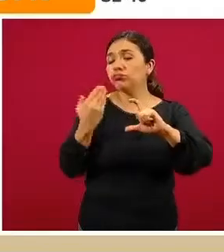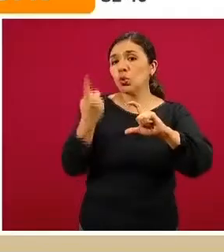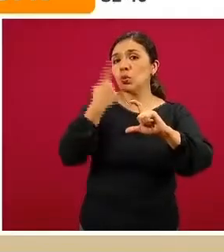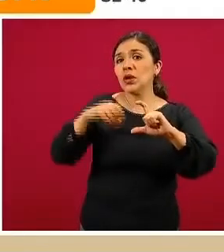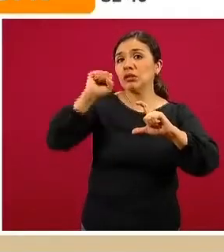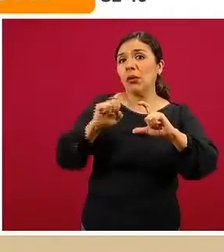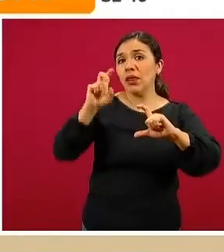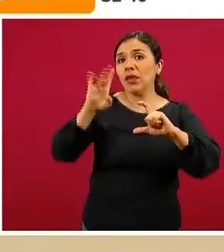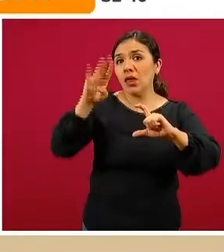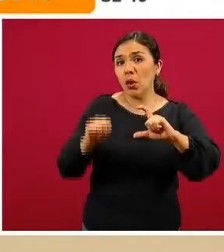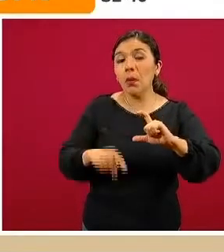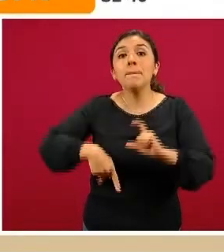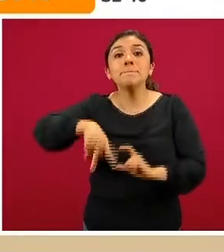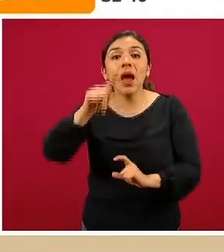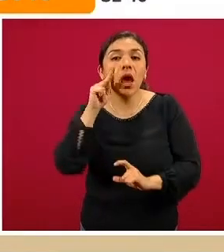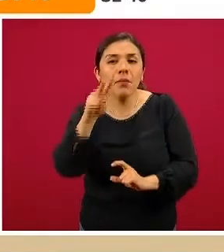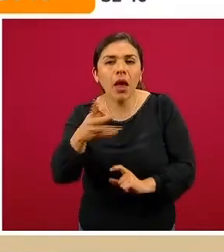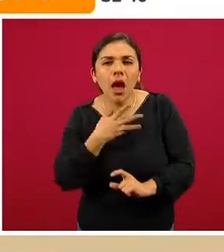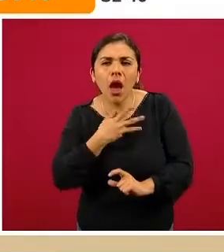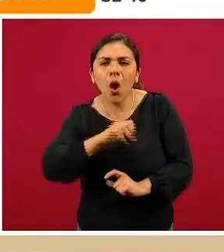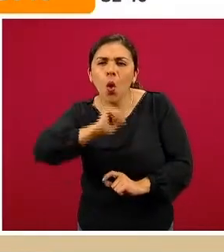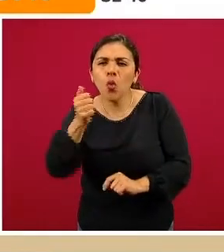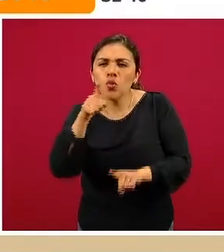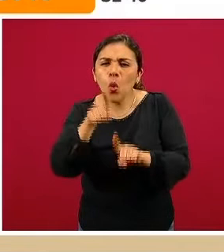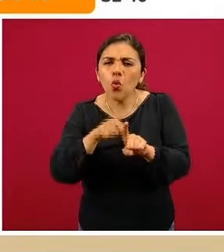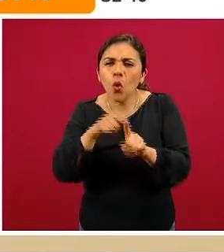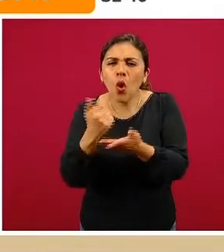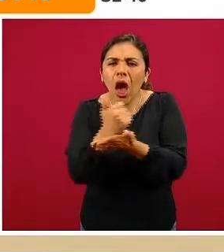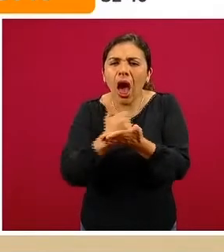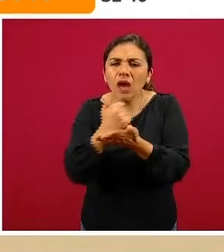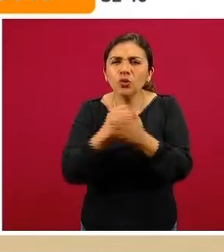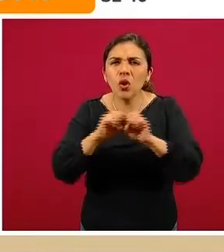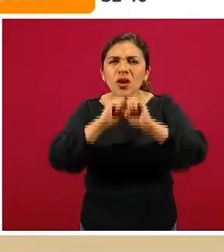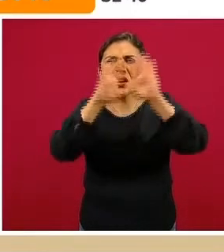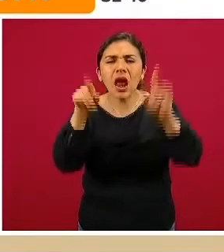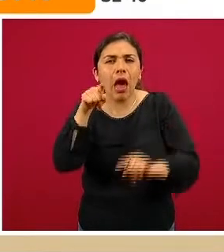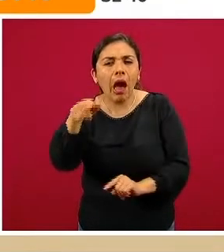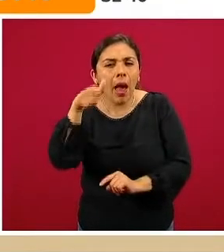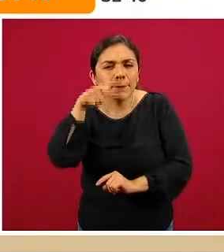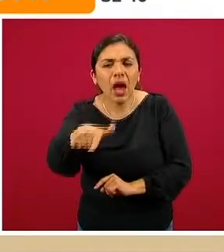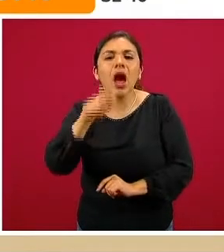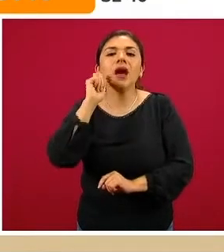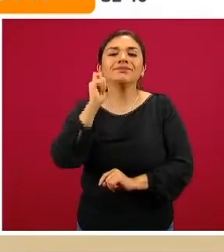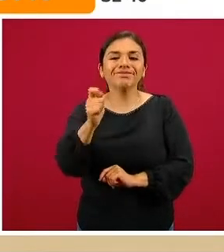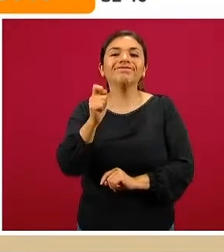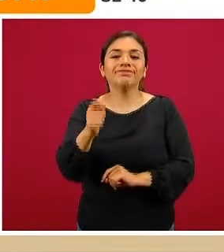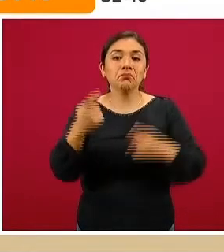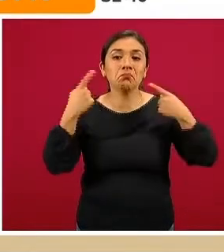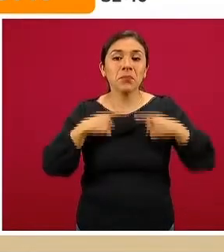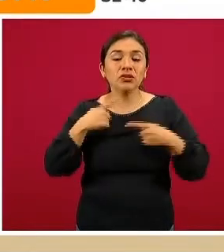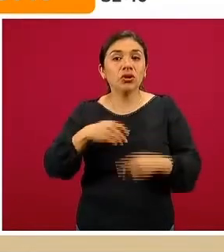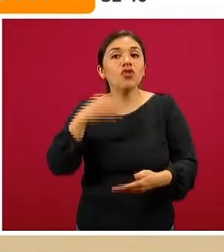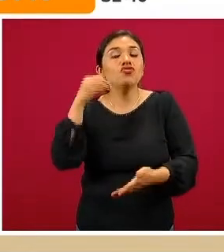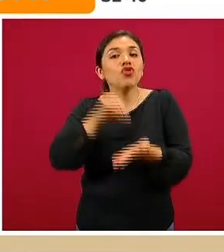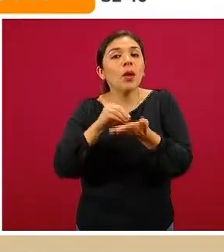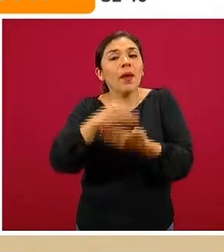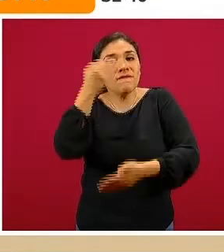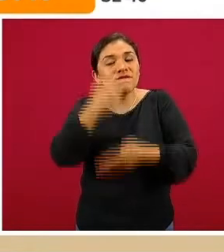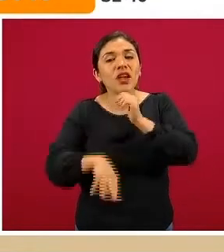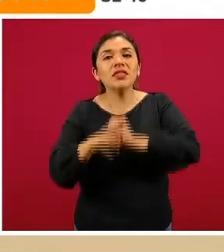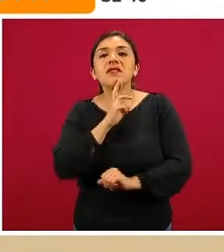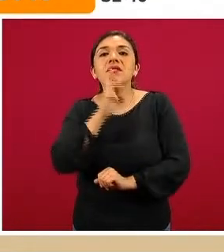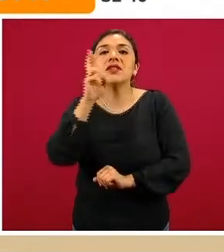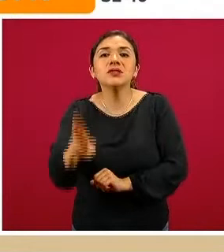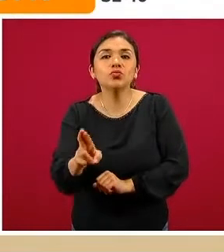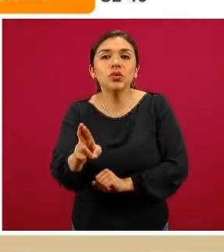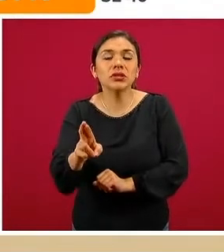39, más sin embargo tenemos ahí una barra de color azul, que son precisamente los casos que aún tienen pendiente la